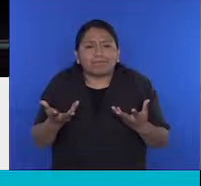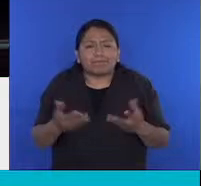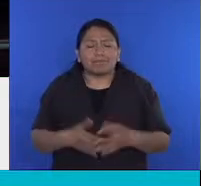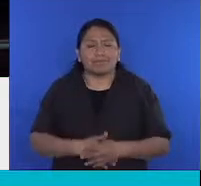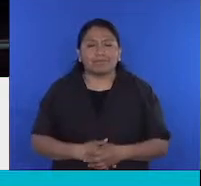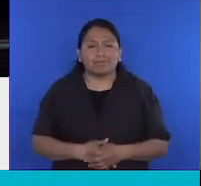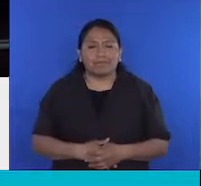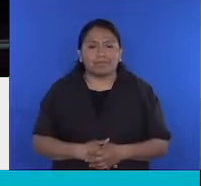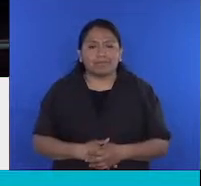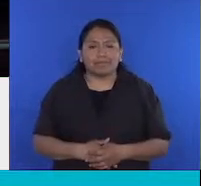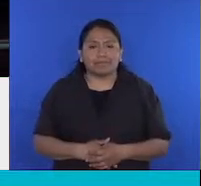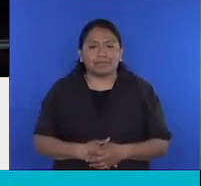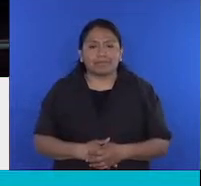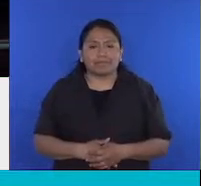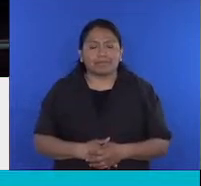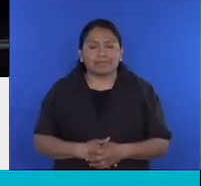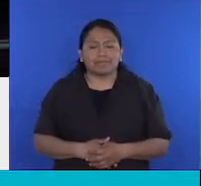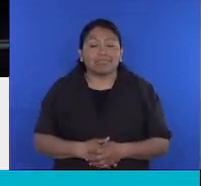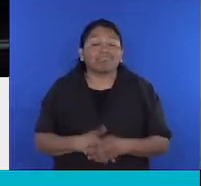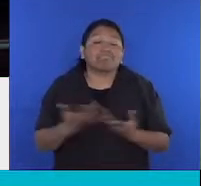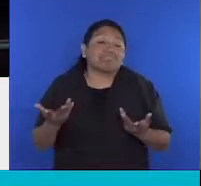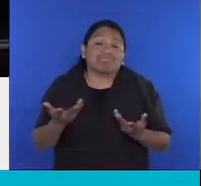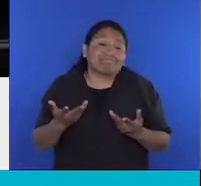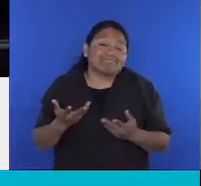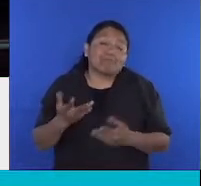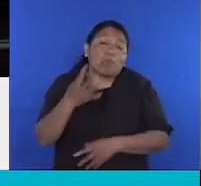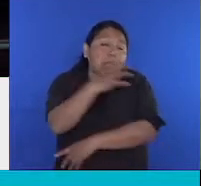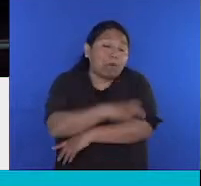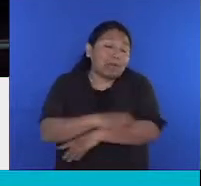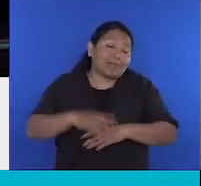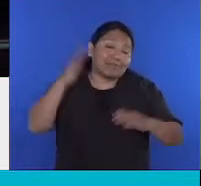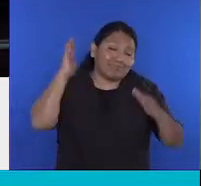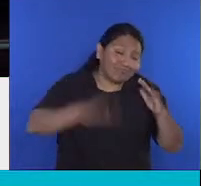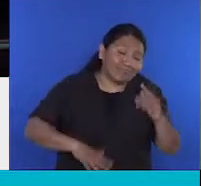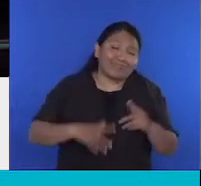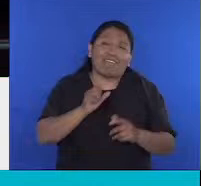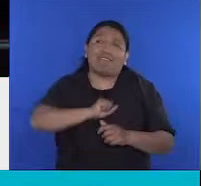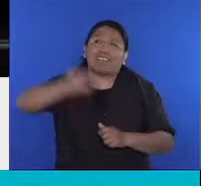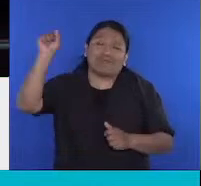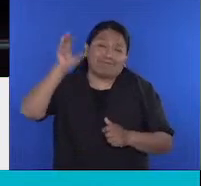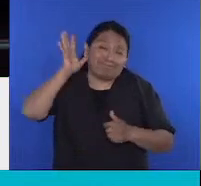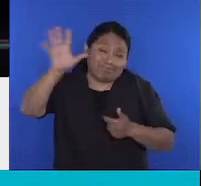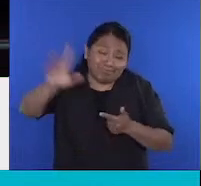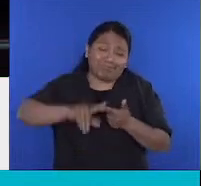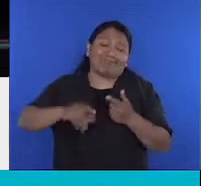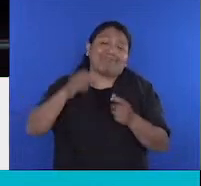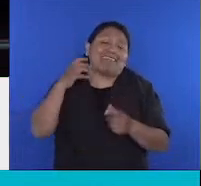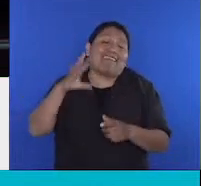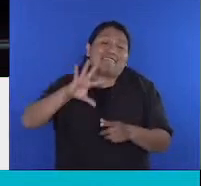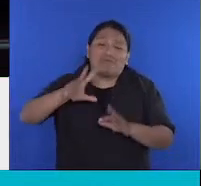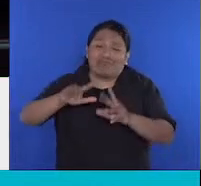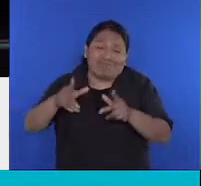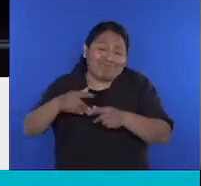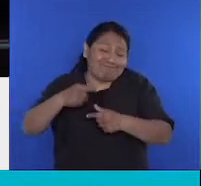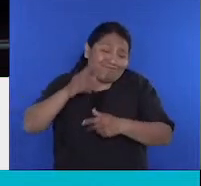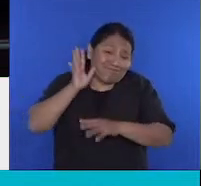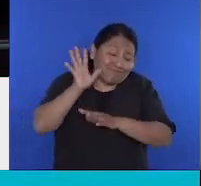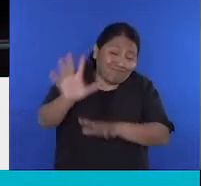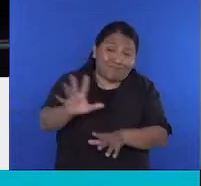Más pobreza, más inflación, más inseguridad, más desocupación, peor educación, peor salud